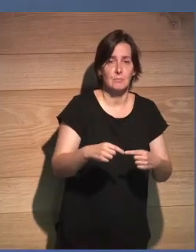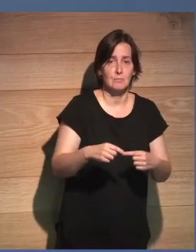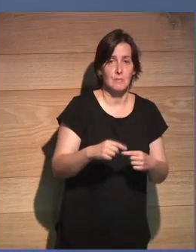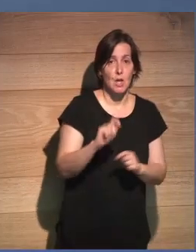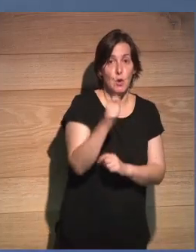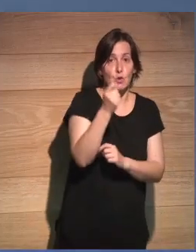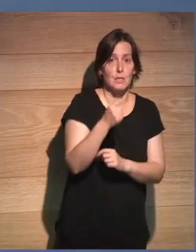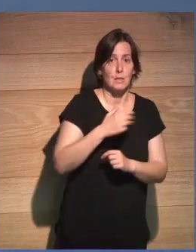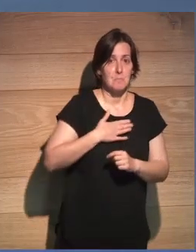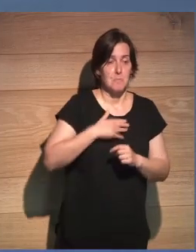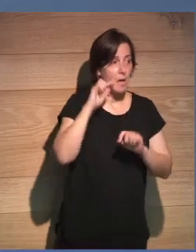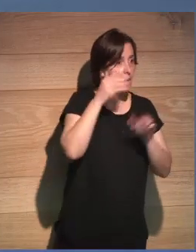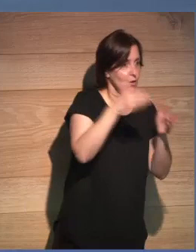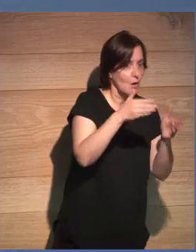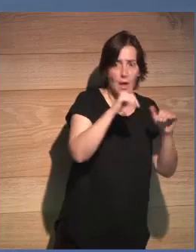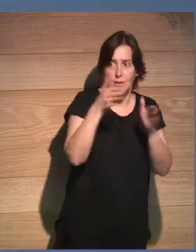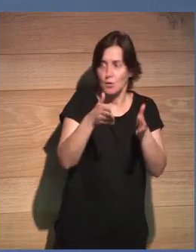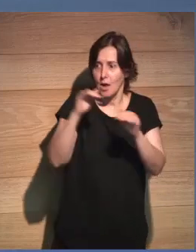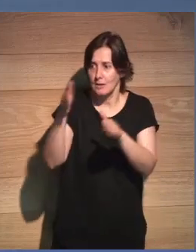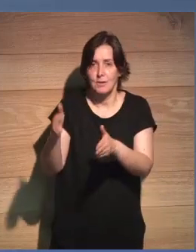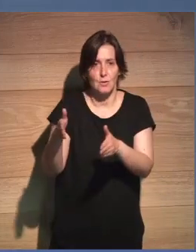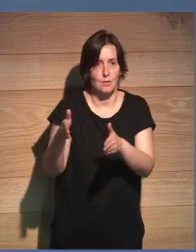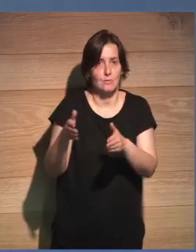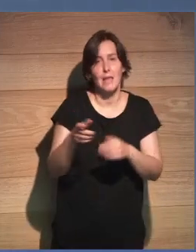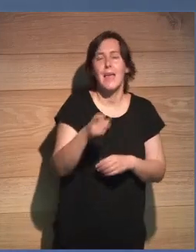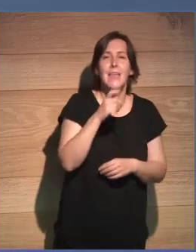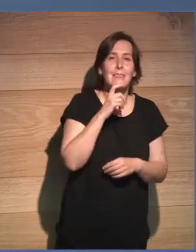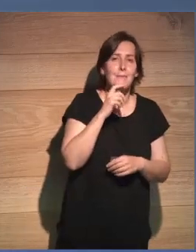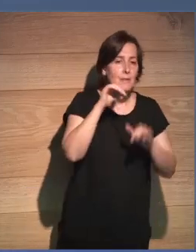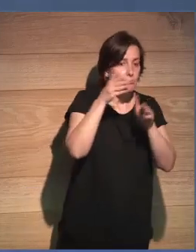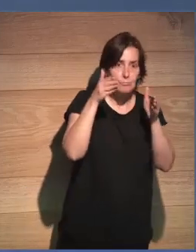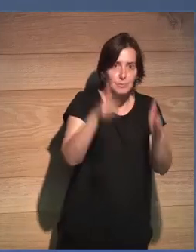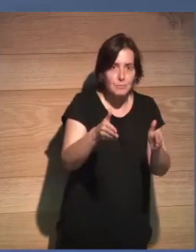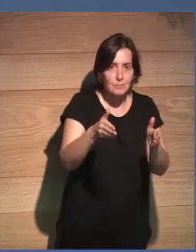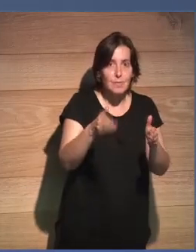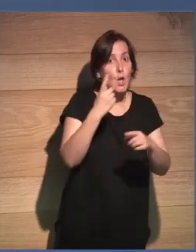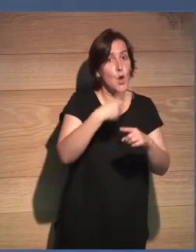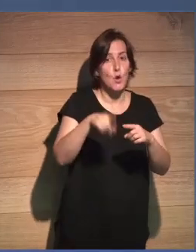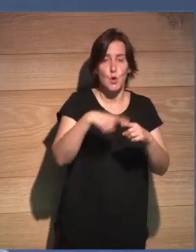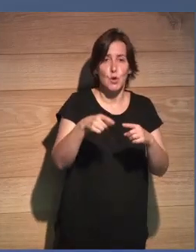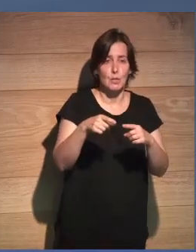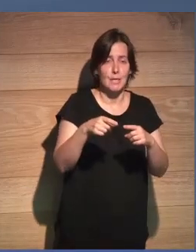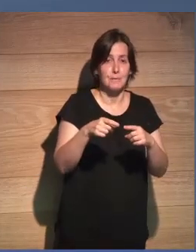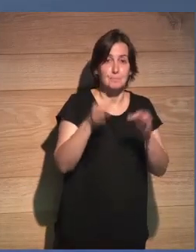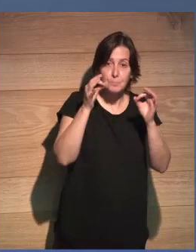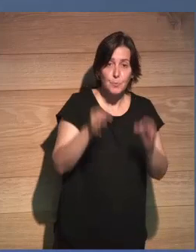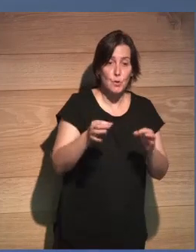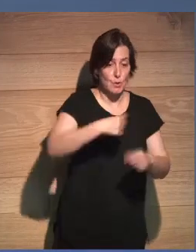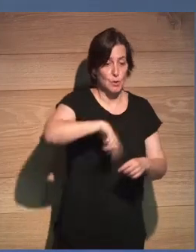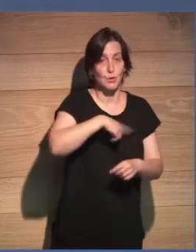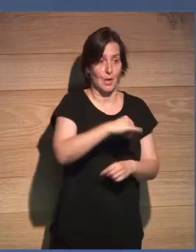la dediquemos a eso, ¿no? Entonces, es muy difícil que podamos dedicar la atención a esas cosas que en concreto a nosotros los que estamos